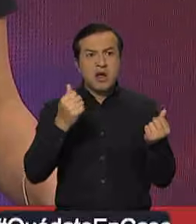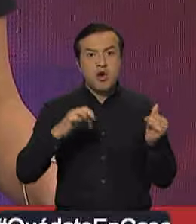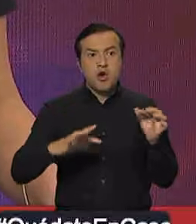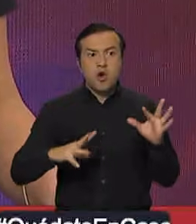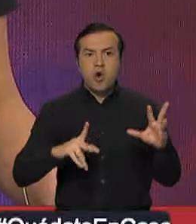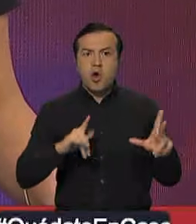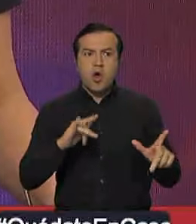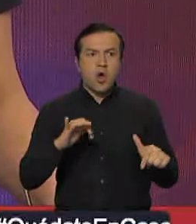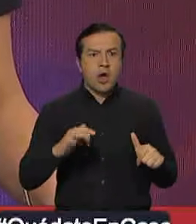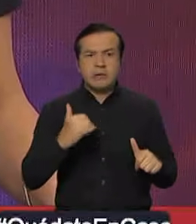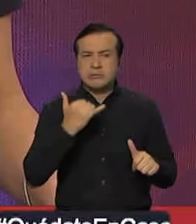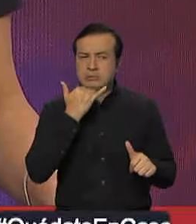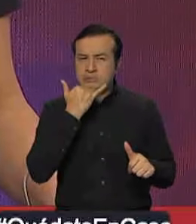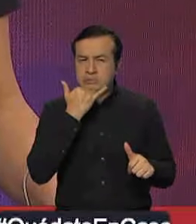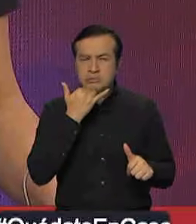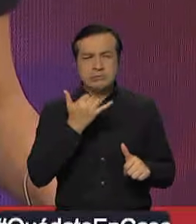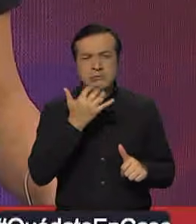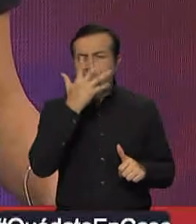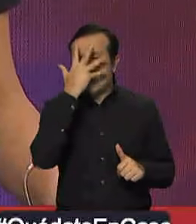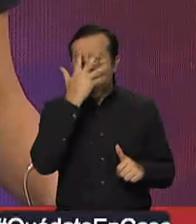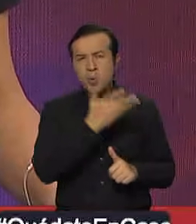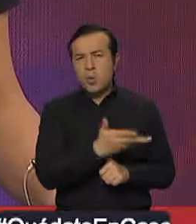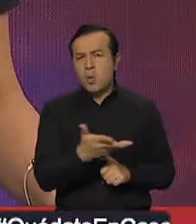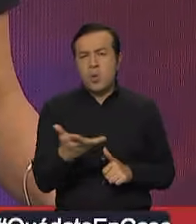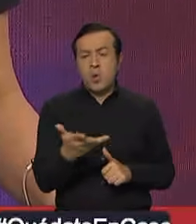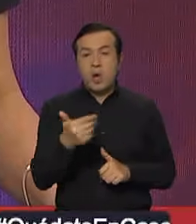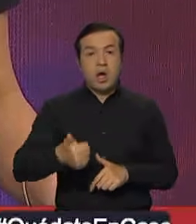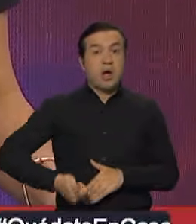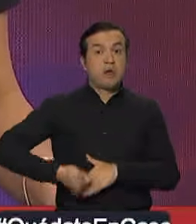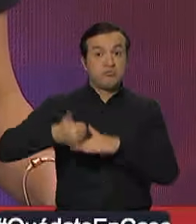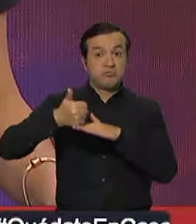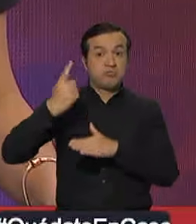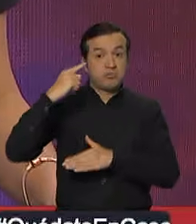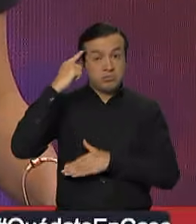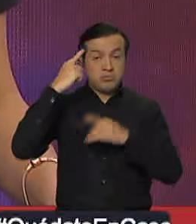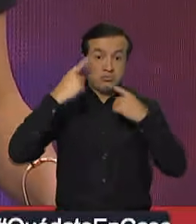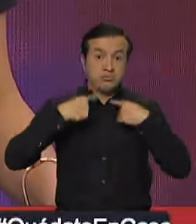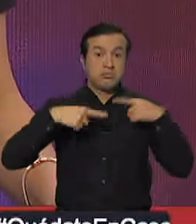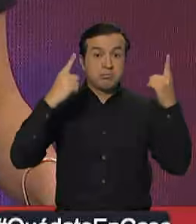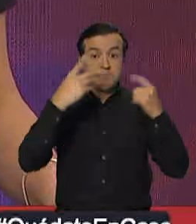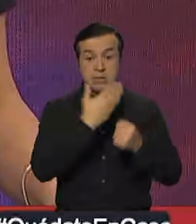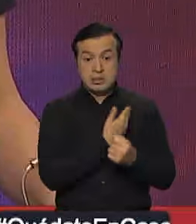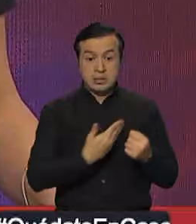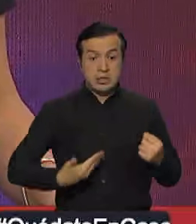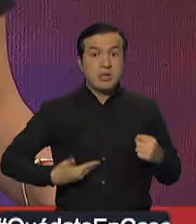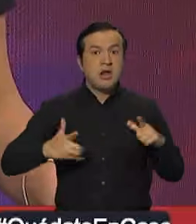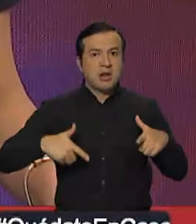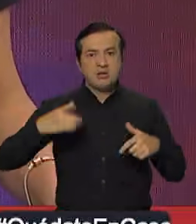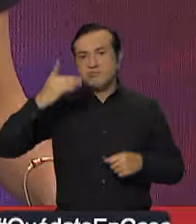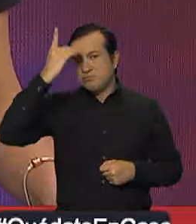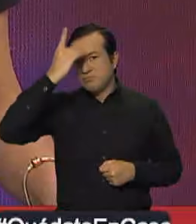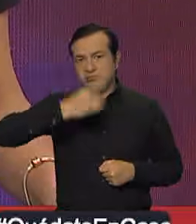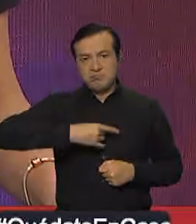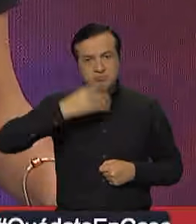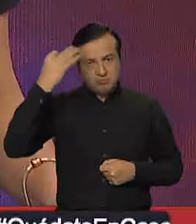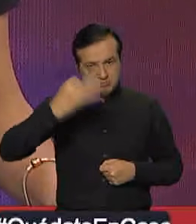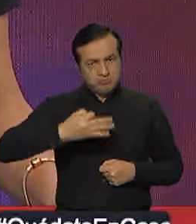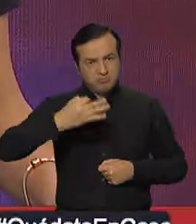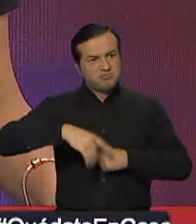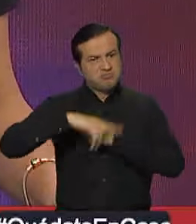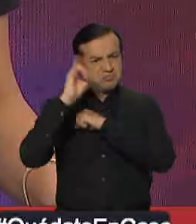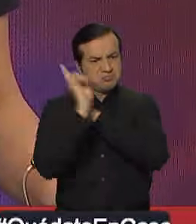fines personales en esta emergencia. La autoridad de gobierno reiteró que el presidente Lenín Moreno tiene la firme decisión de dar con todos